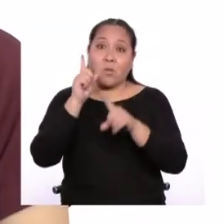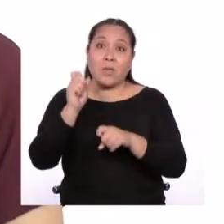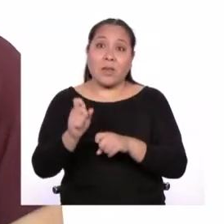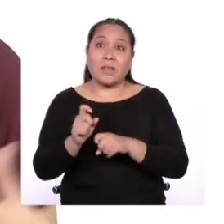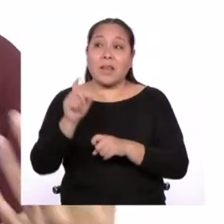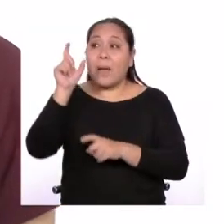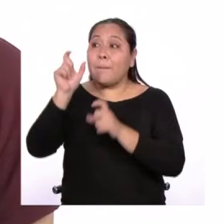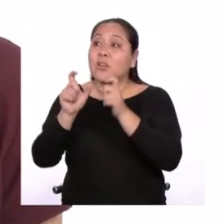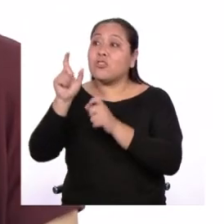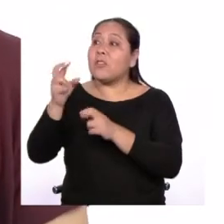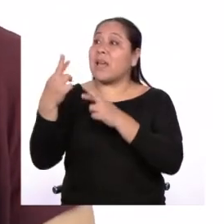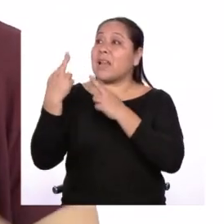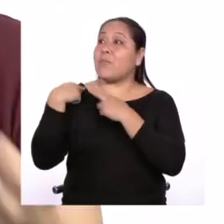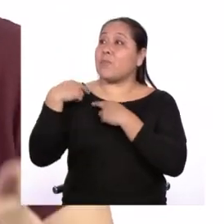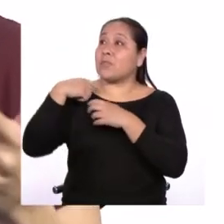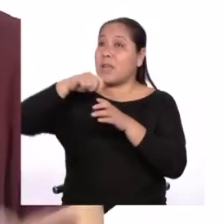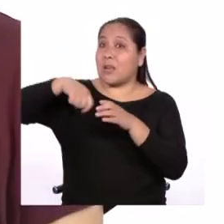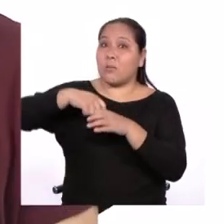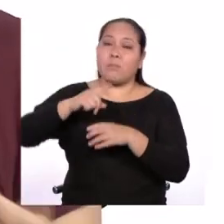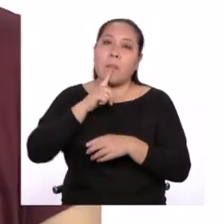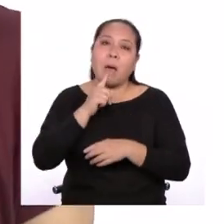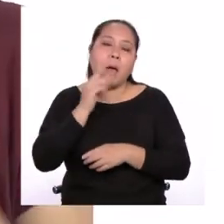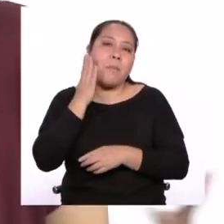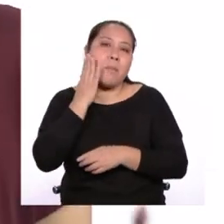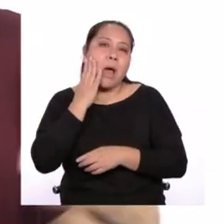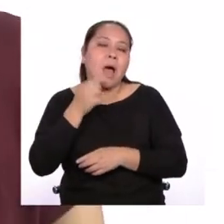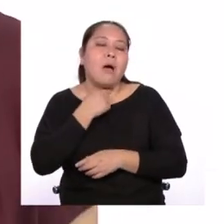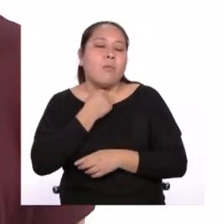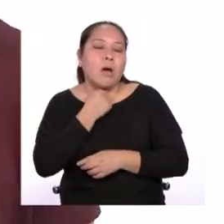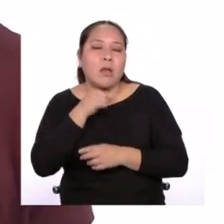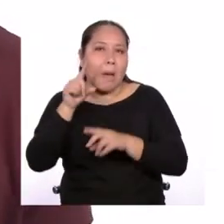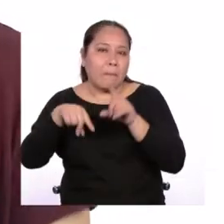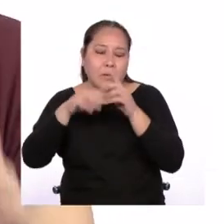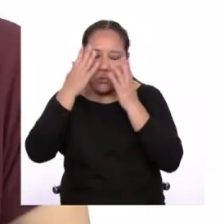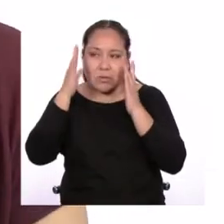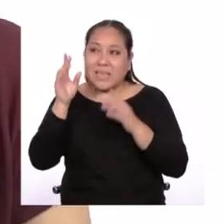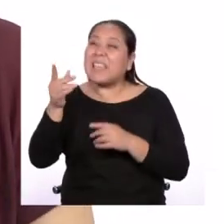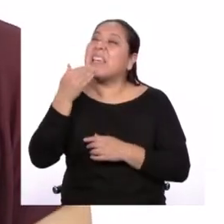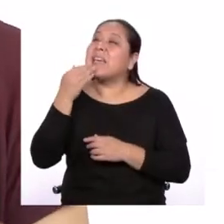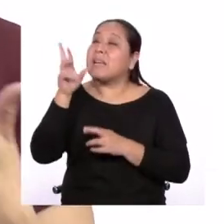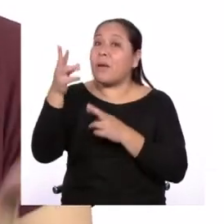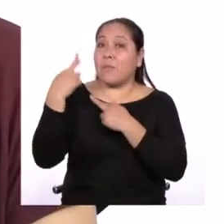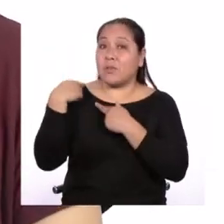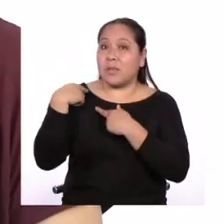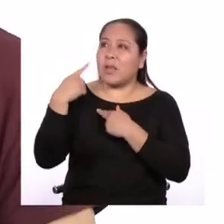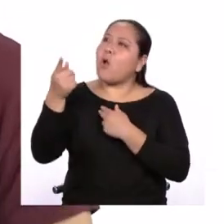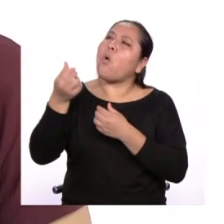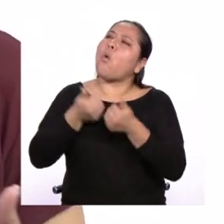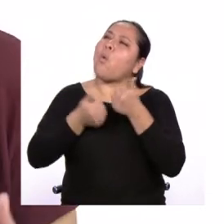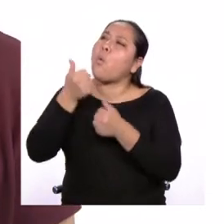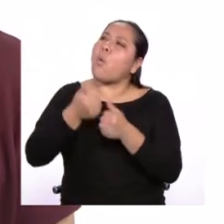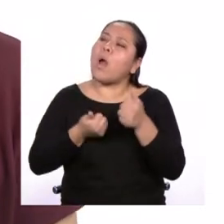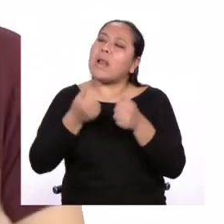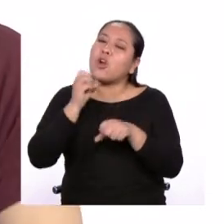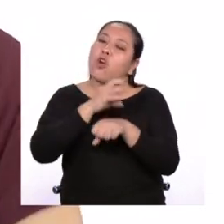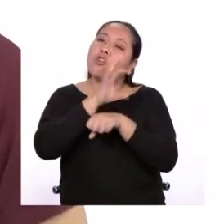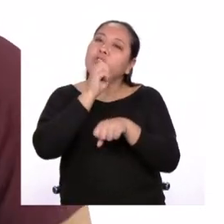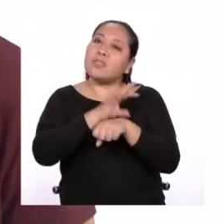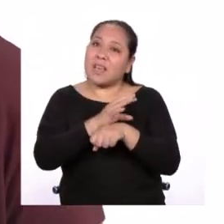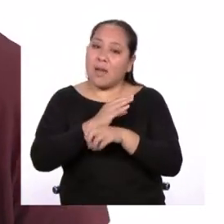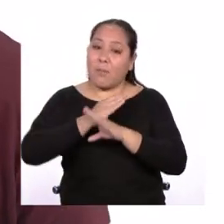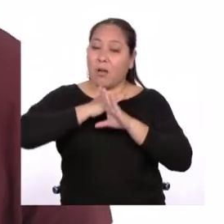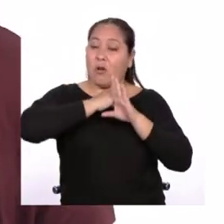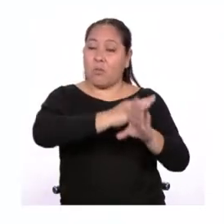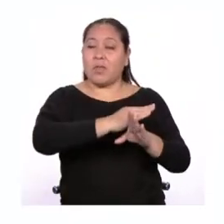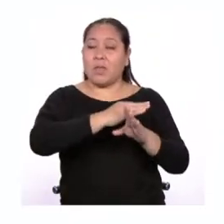que se encarga de cocinar en casa, ya sea papá, mamá, abuela, tíos, primos, qué alimentos recomiendan para combatir la anemia y cómo